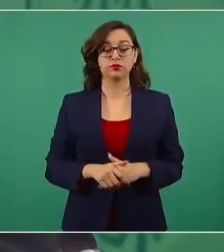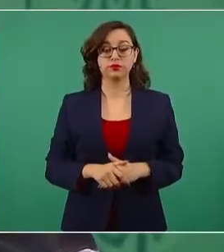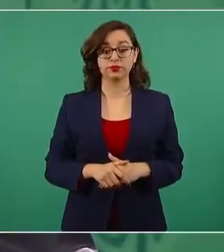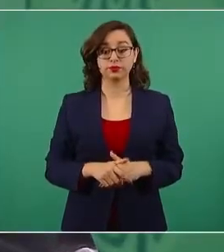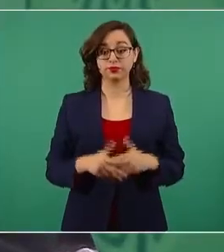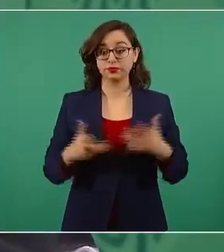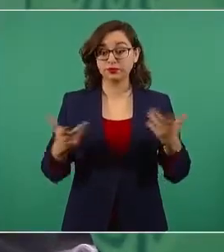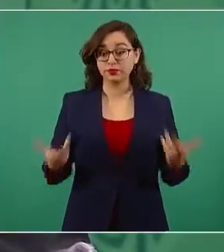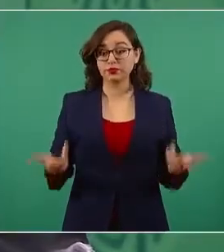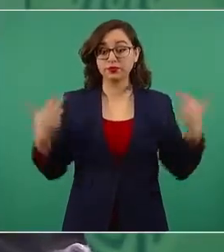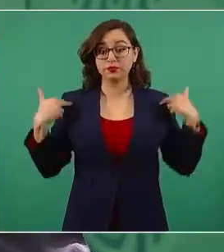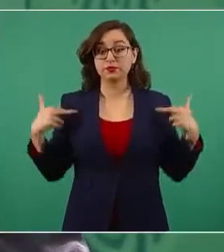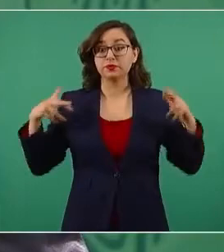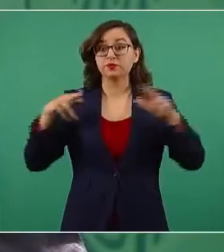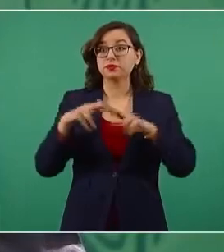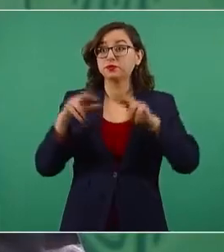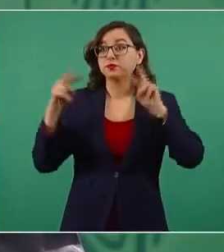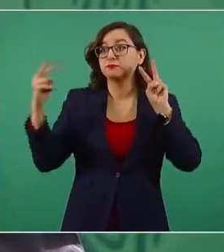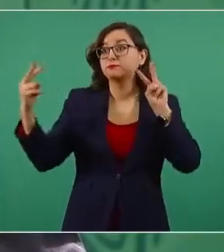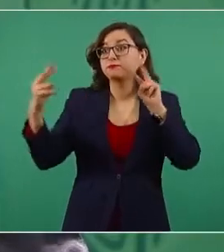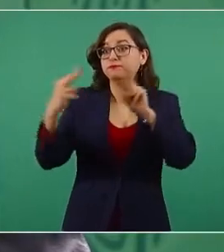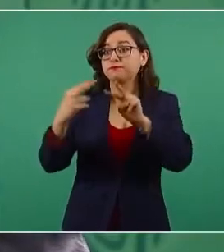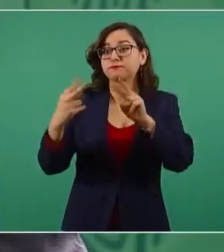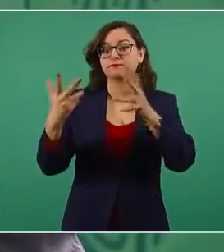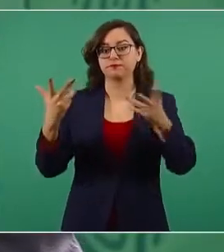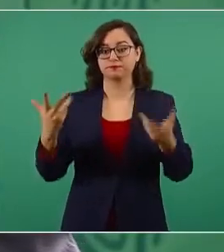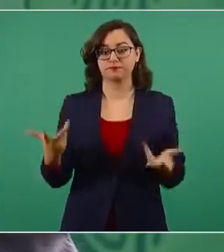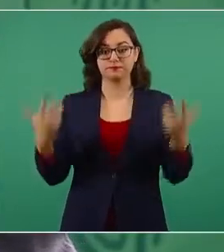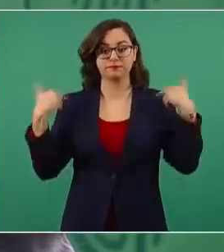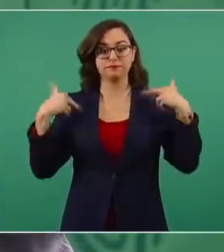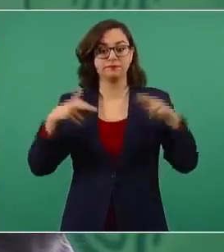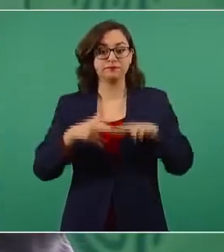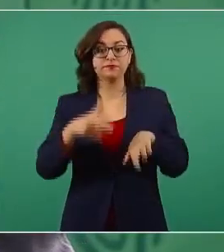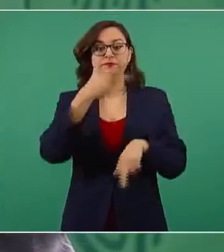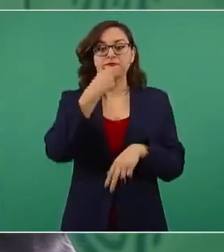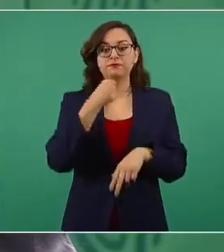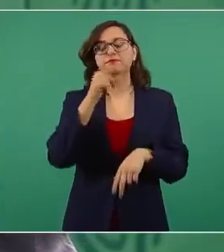que estén con sus maestros, con sus maestras.